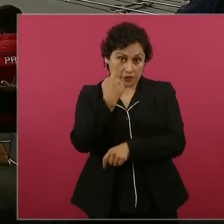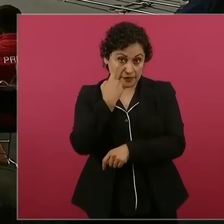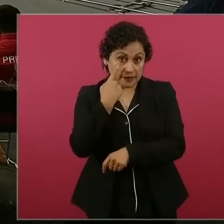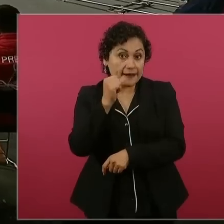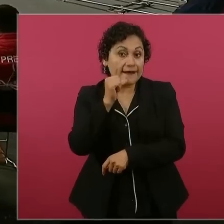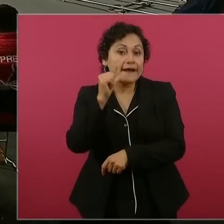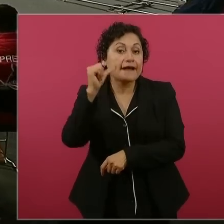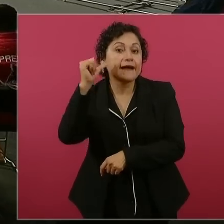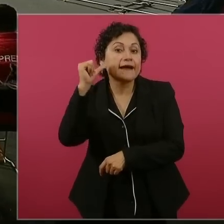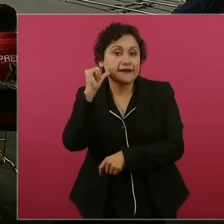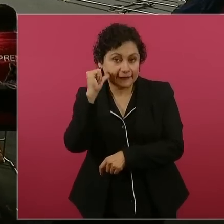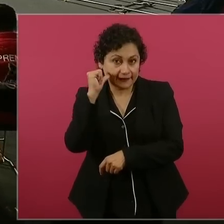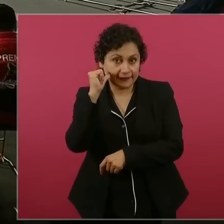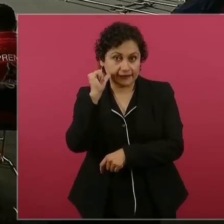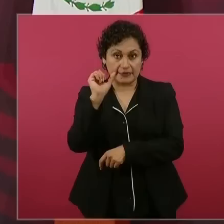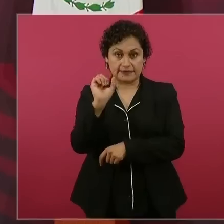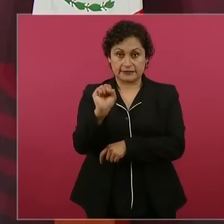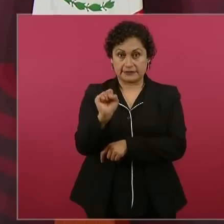63 homicidios,